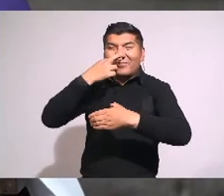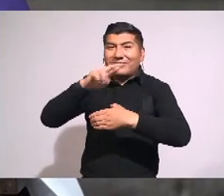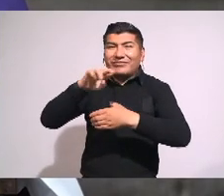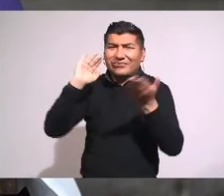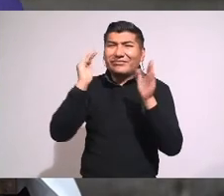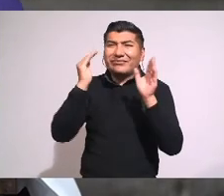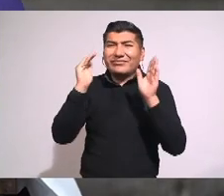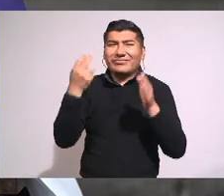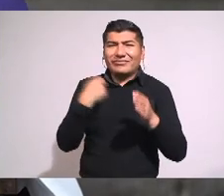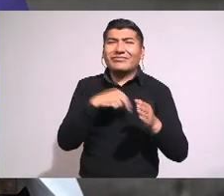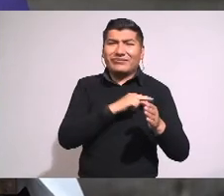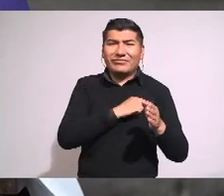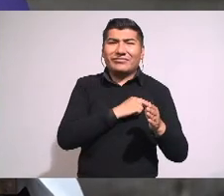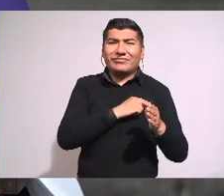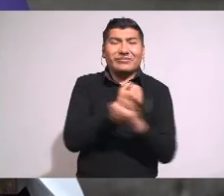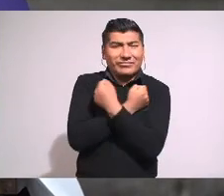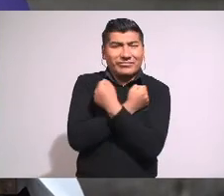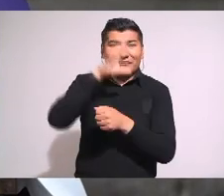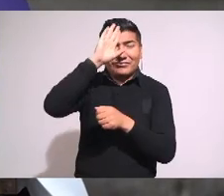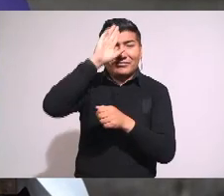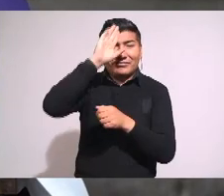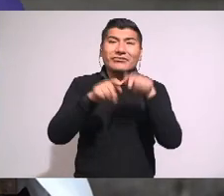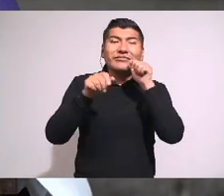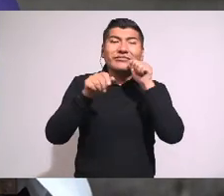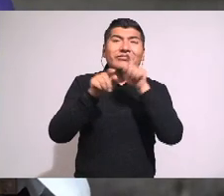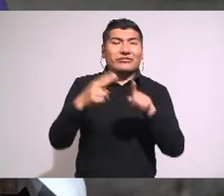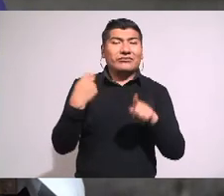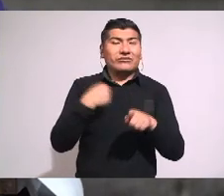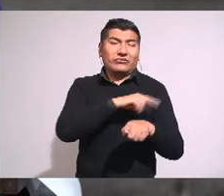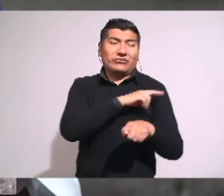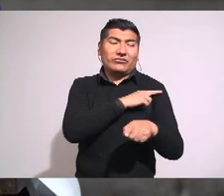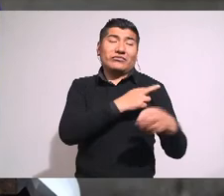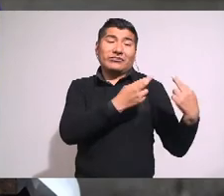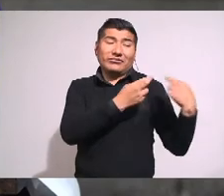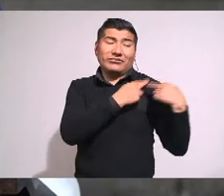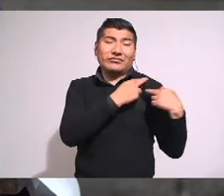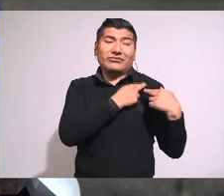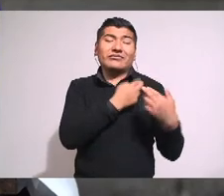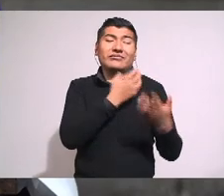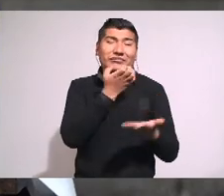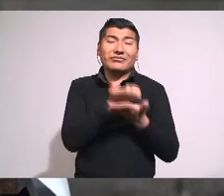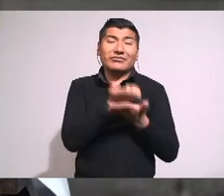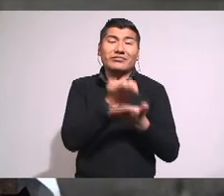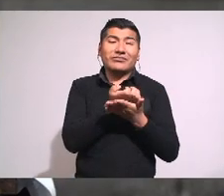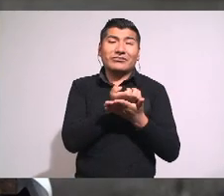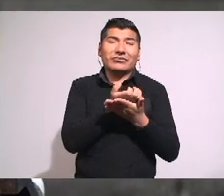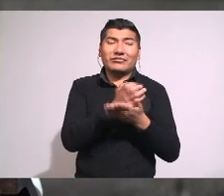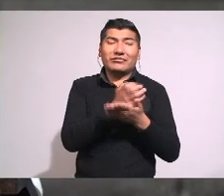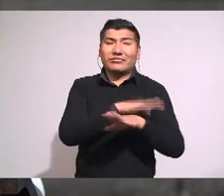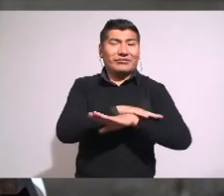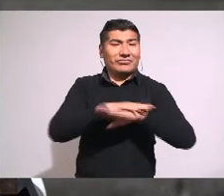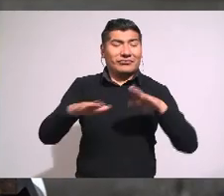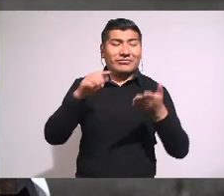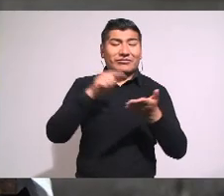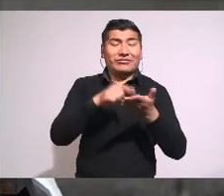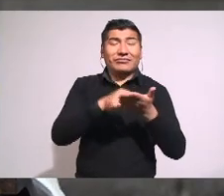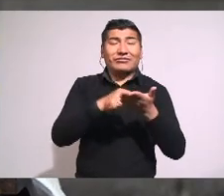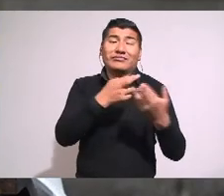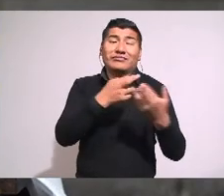Queridos hermanos, debemos ser muy responsables en la parte económica, porque si no hay esta